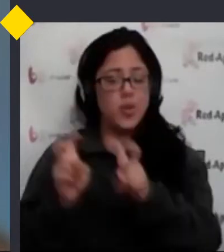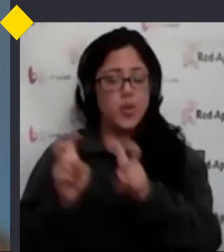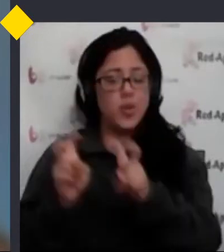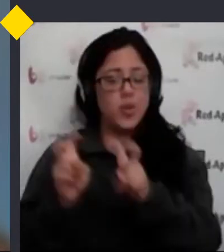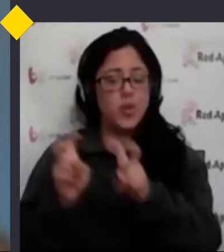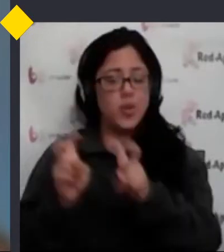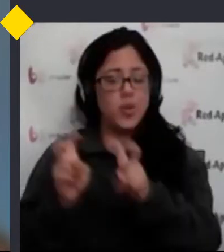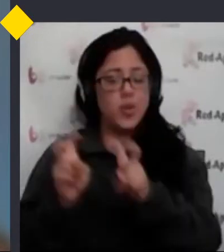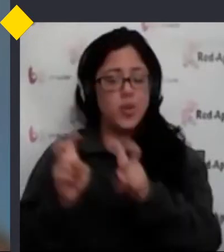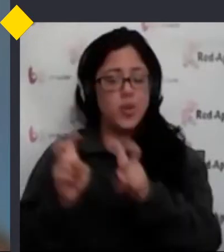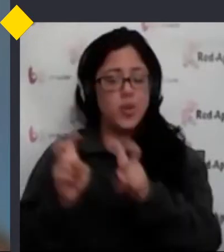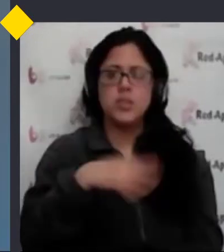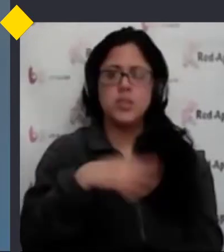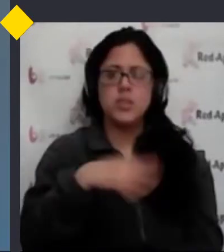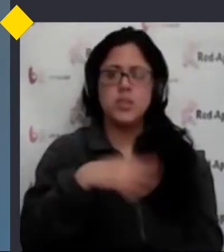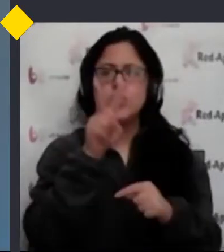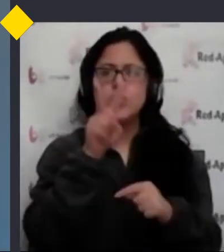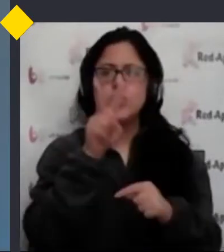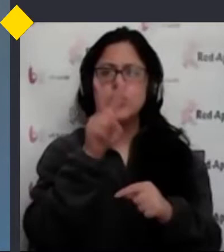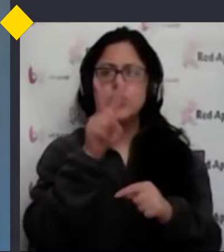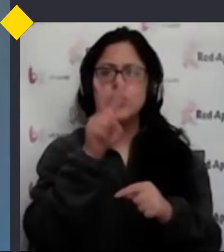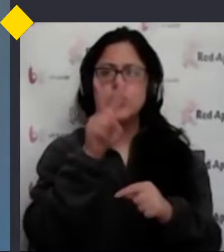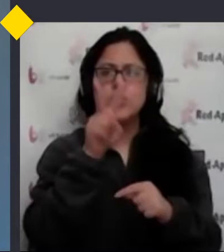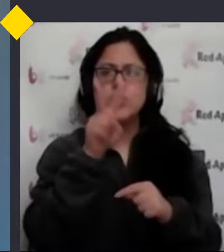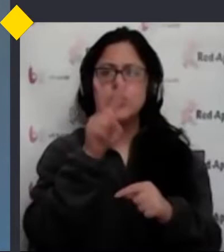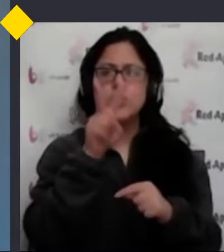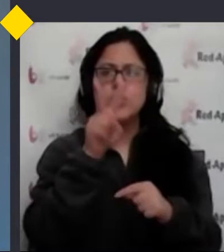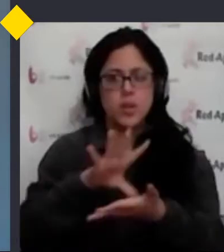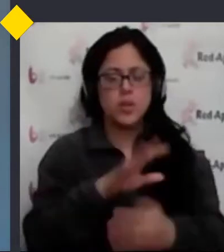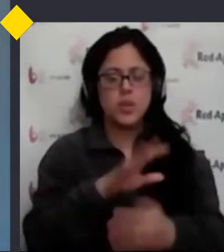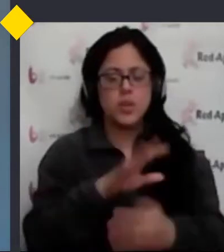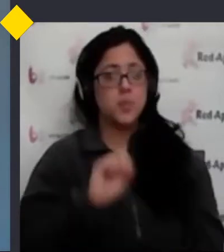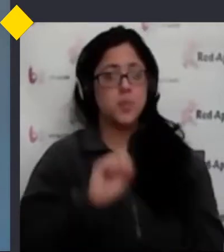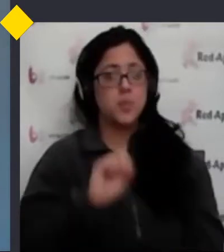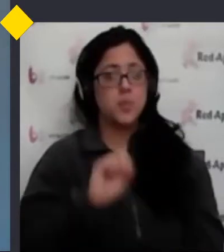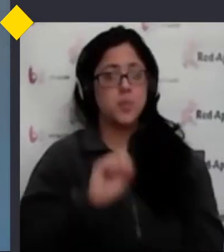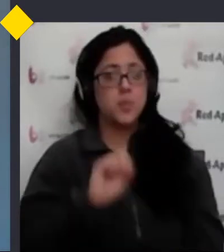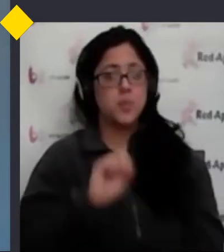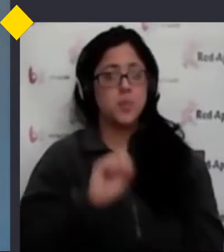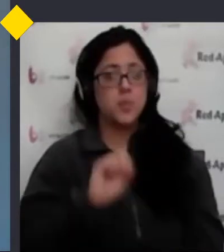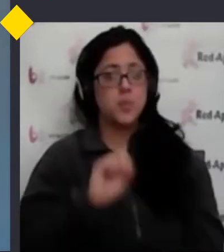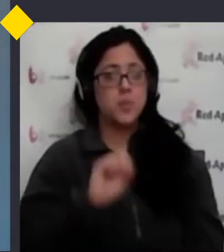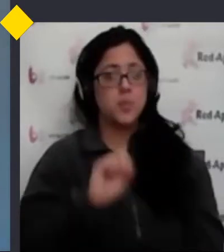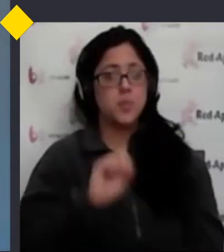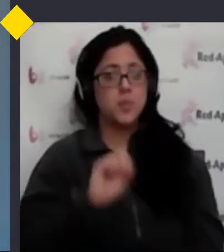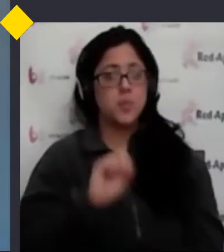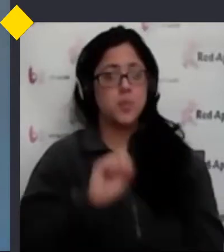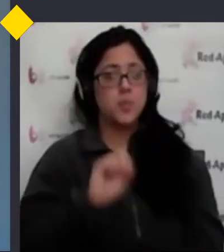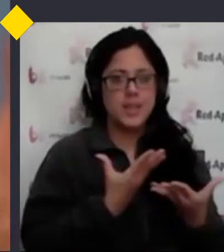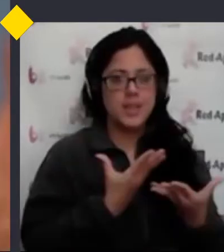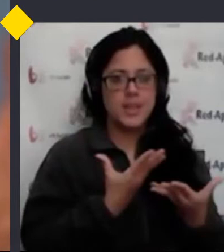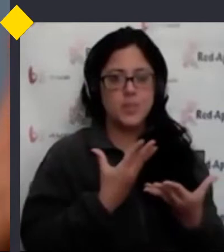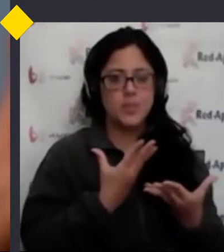de migrantes? Bueno, primero gracias por la invitación, Javiera y Wei también. Cuando vemos el desafío